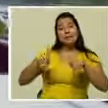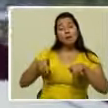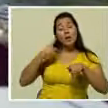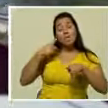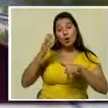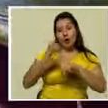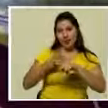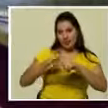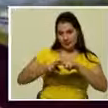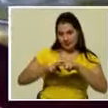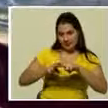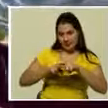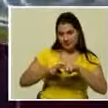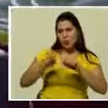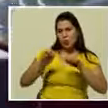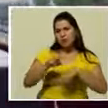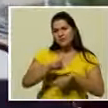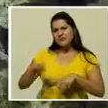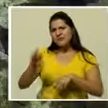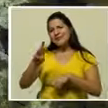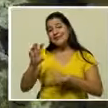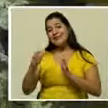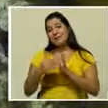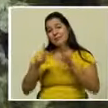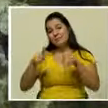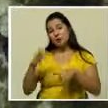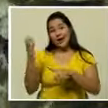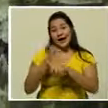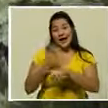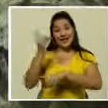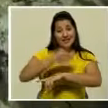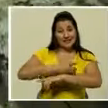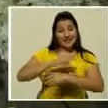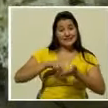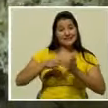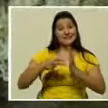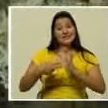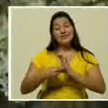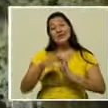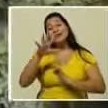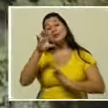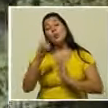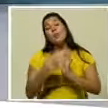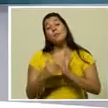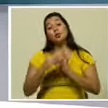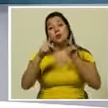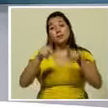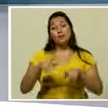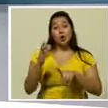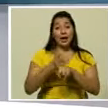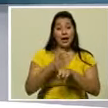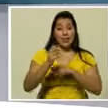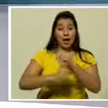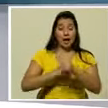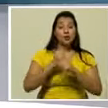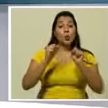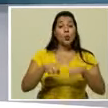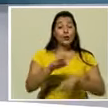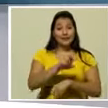de 200,000 pasajeros al día, con un total de 50 millones de personas al año.